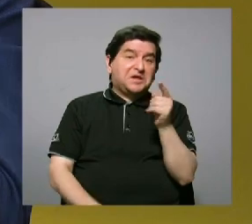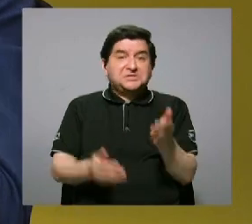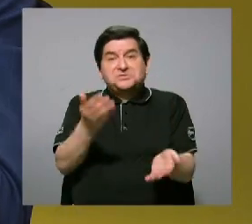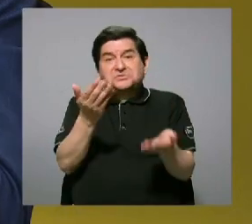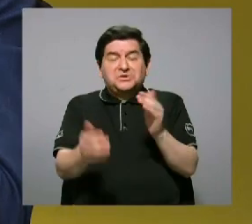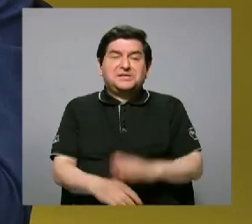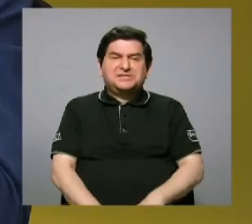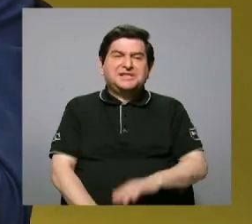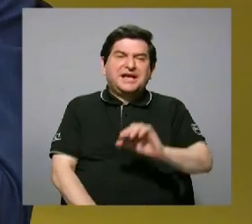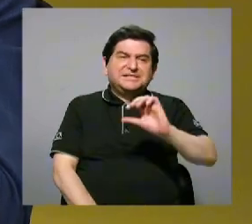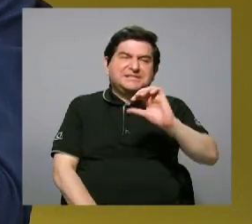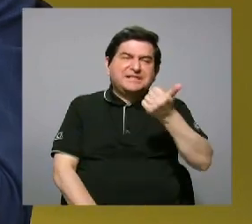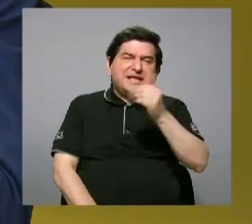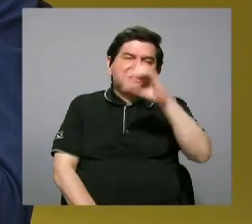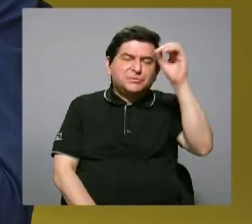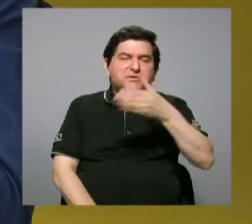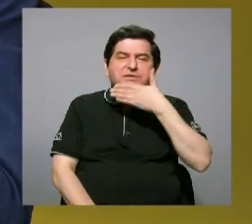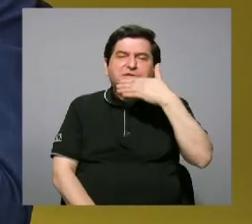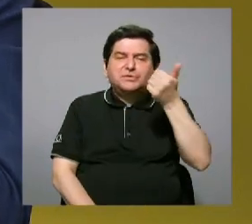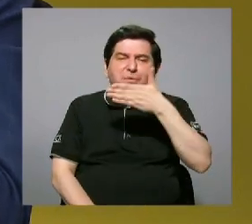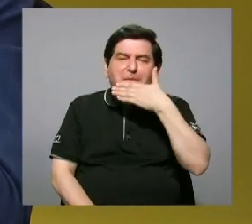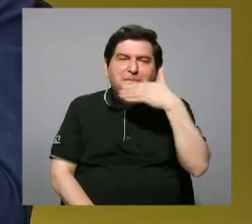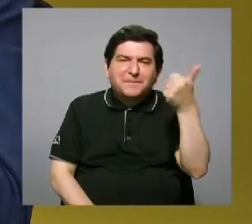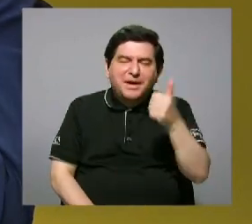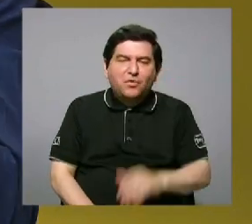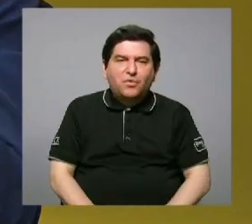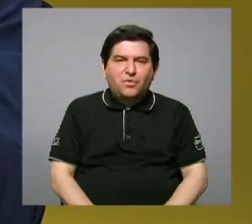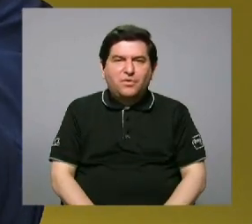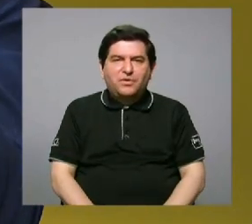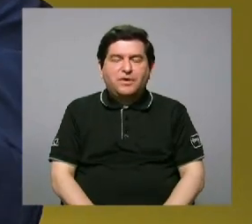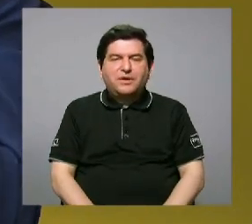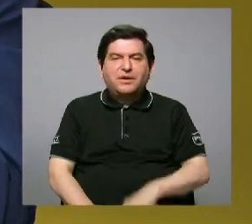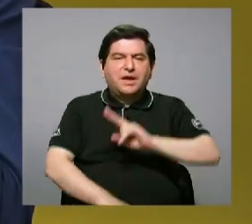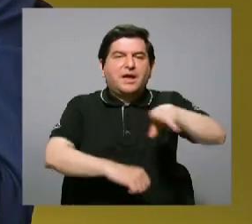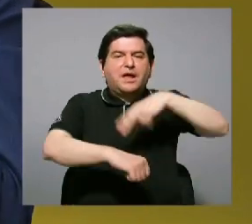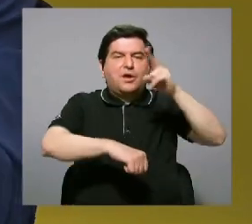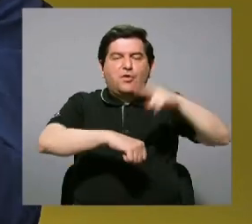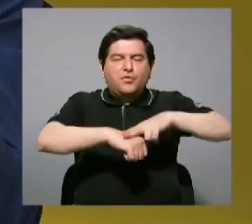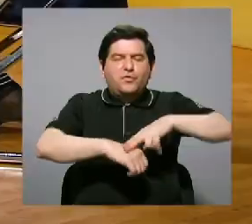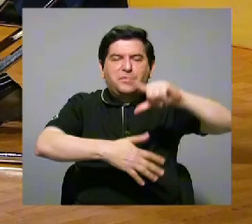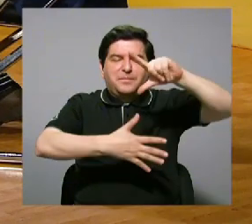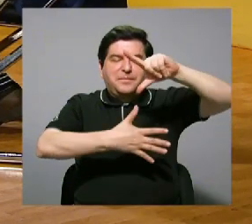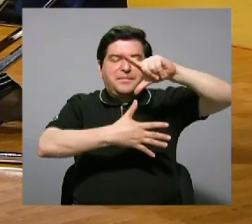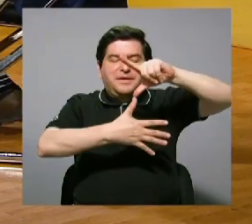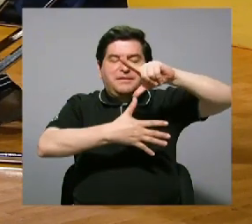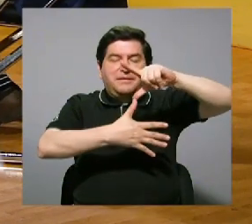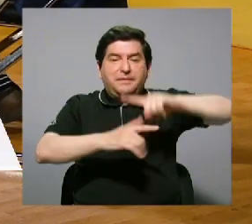un 10% mejor que el promedio de Latinoamérica.